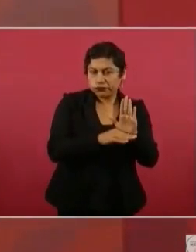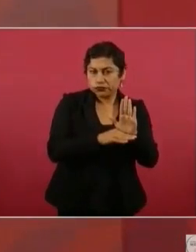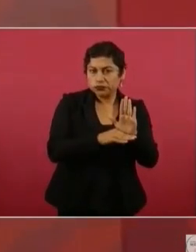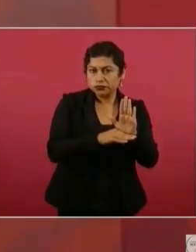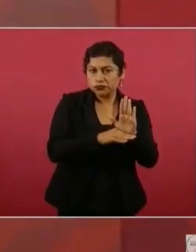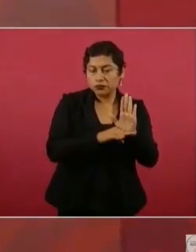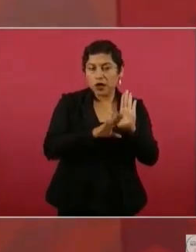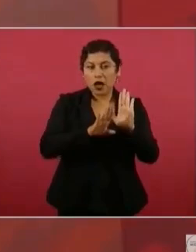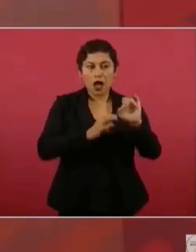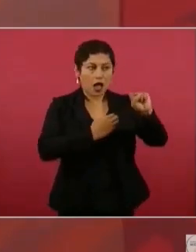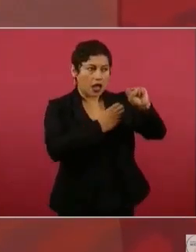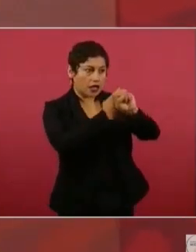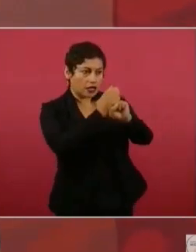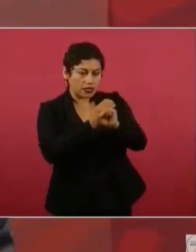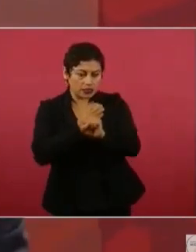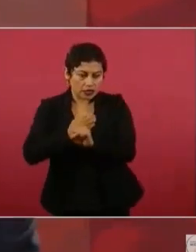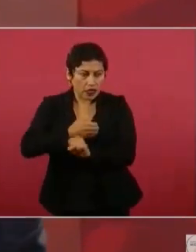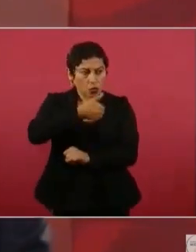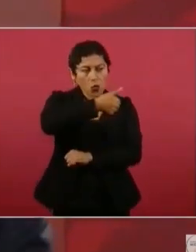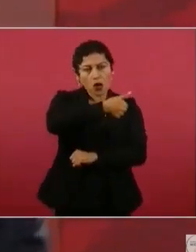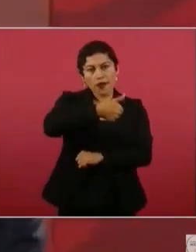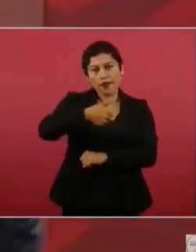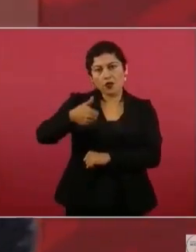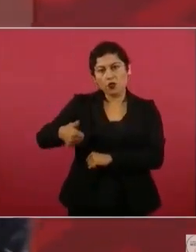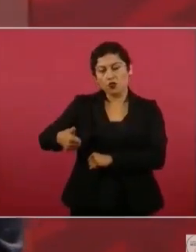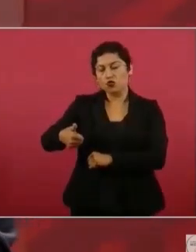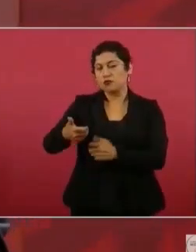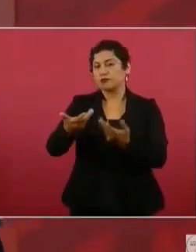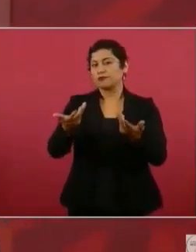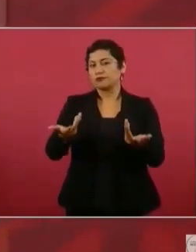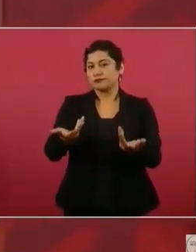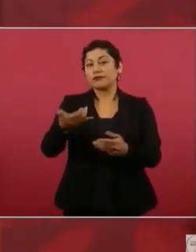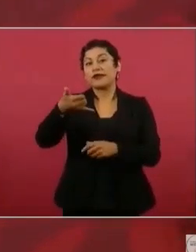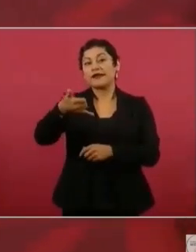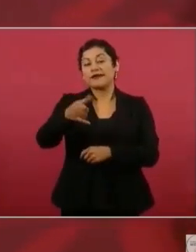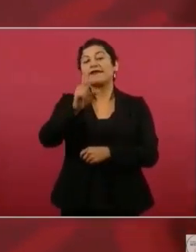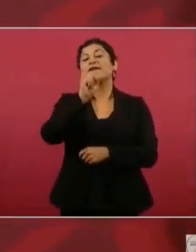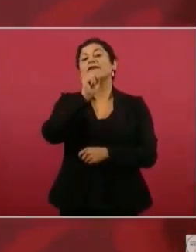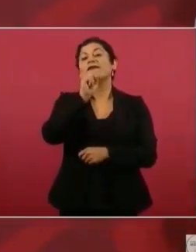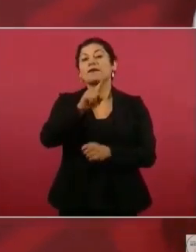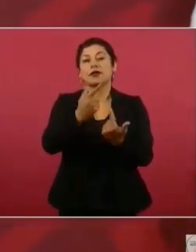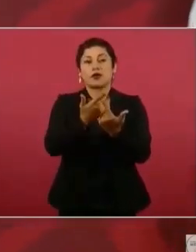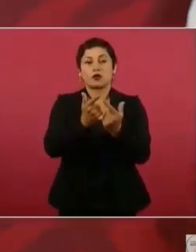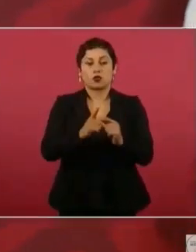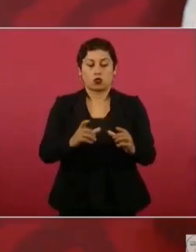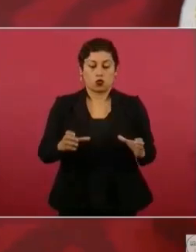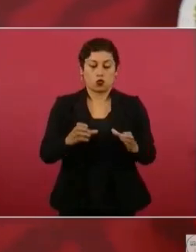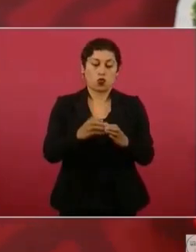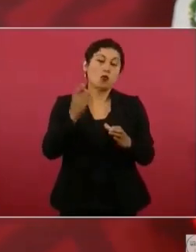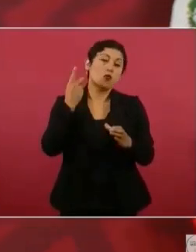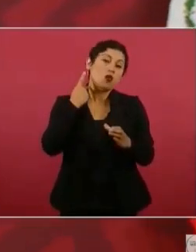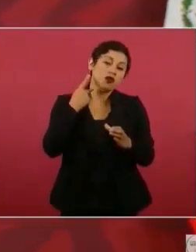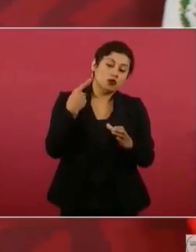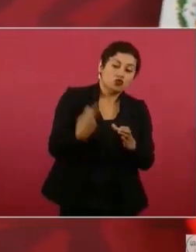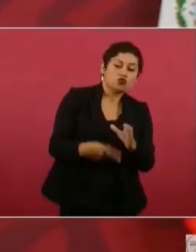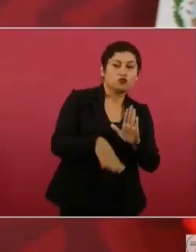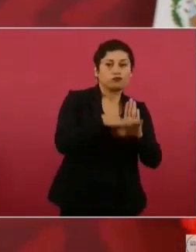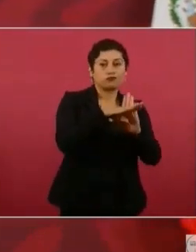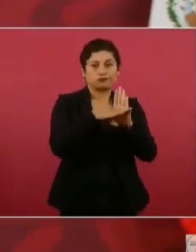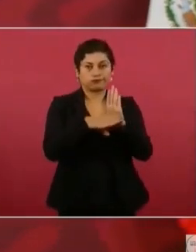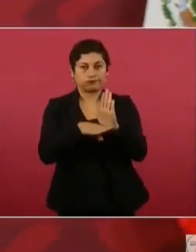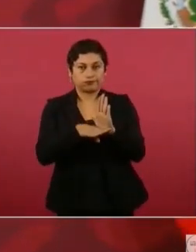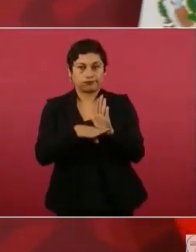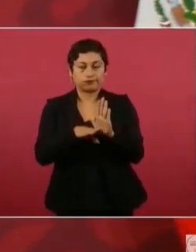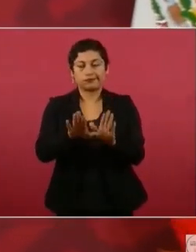de cada estado, sí, y también los estatutos, ¿no?, de los partidos. No tengo el dato